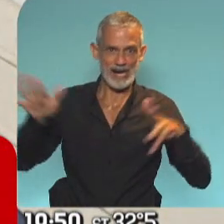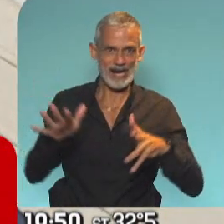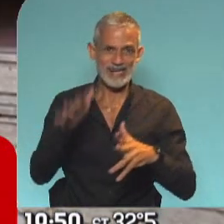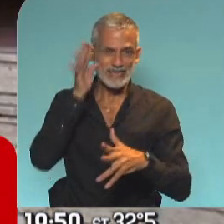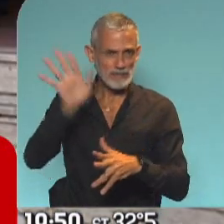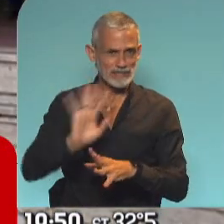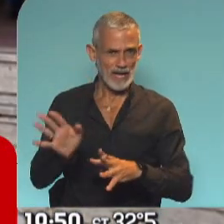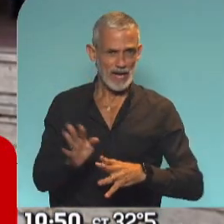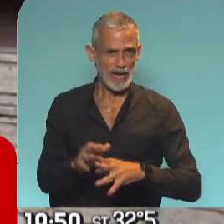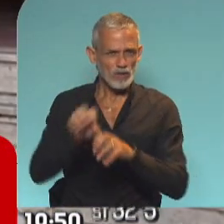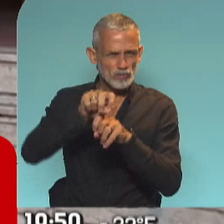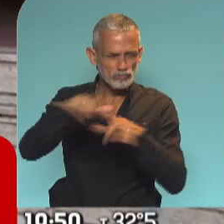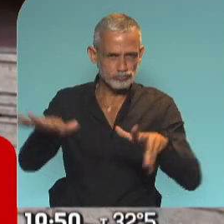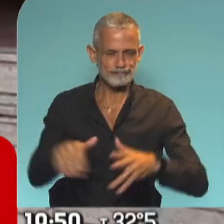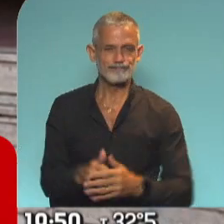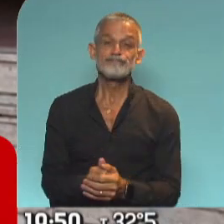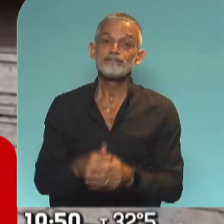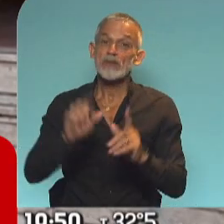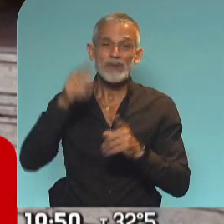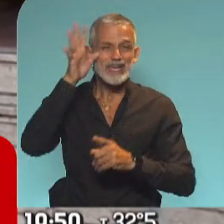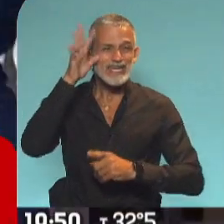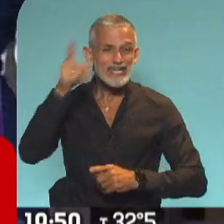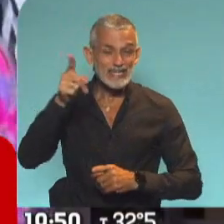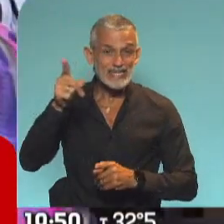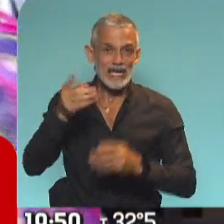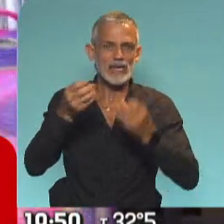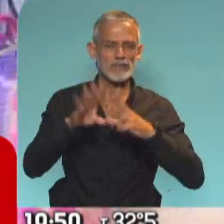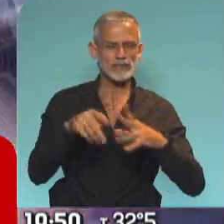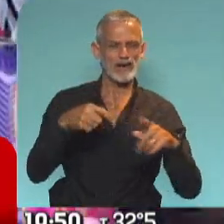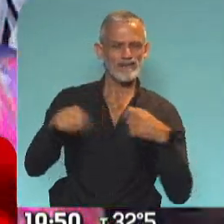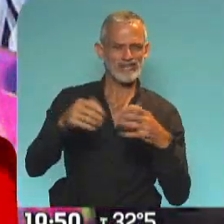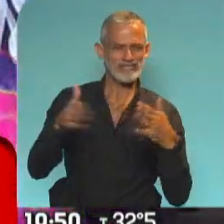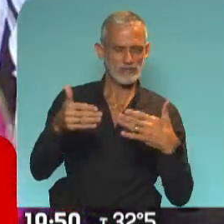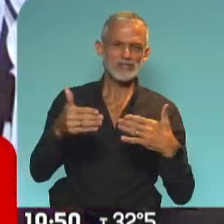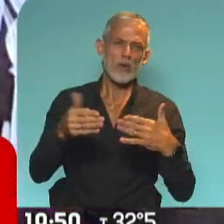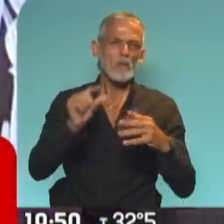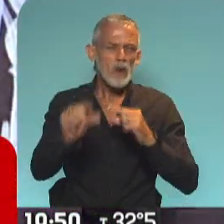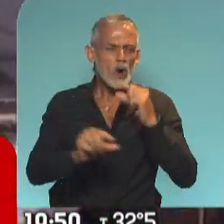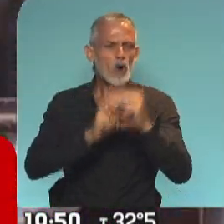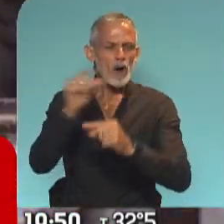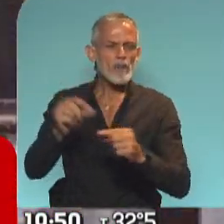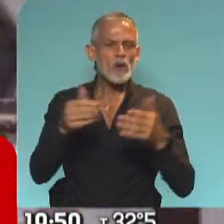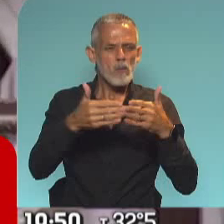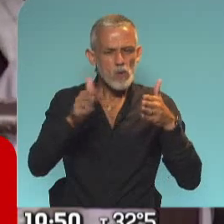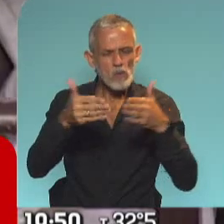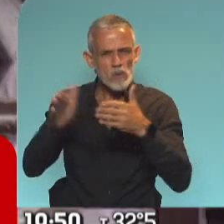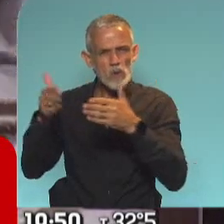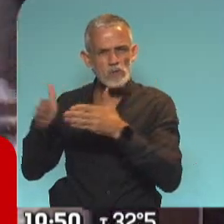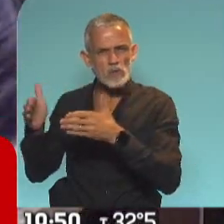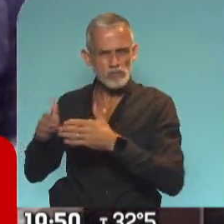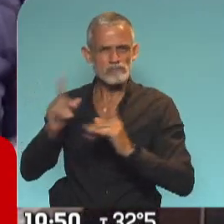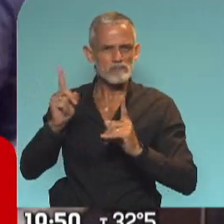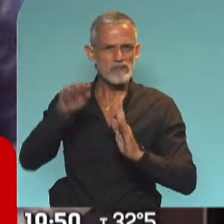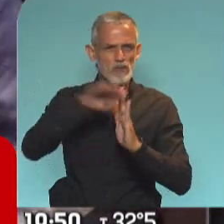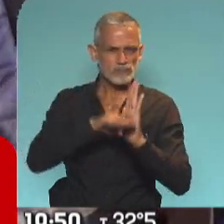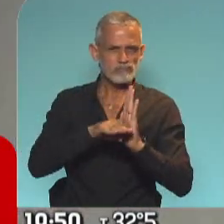señaló. Mientras tanto, Italia comienza la flexibilización parcial de algunas restricciones impuestas